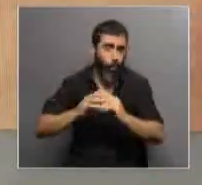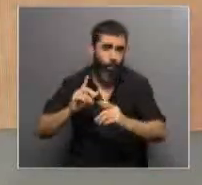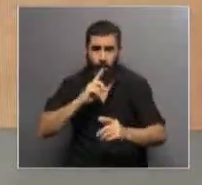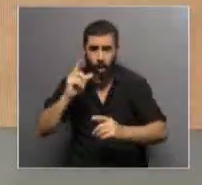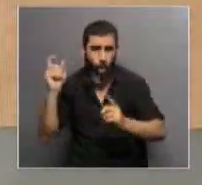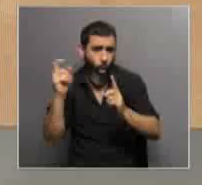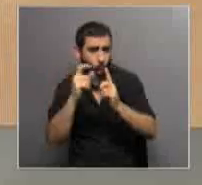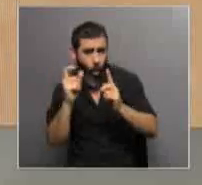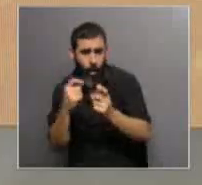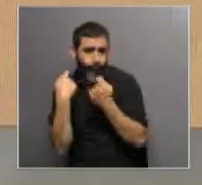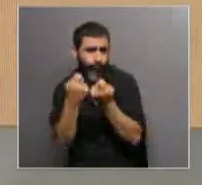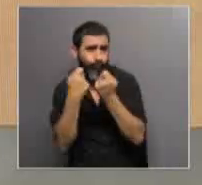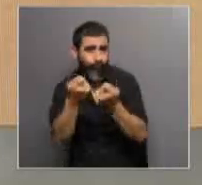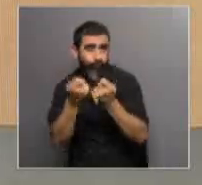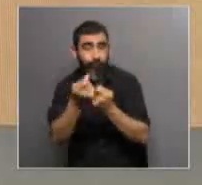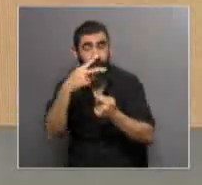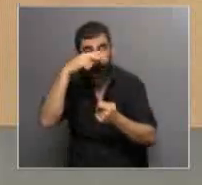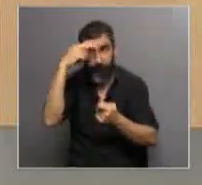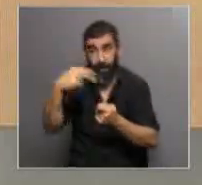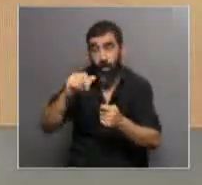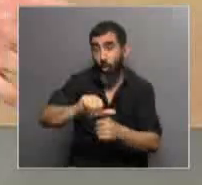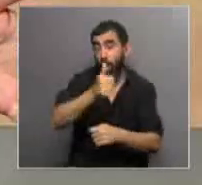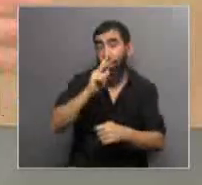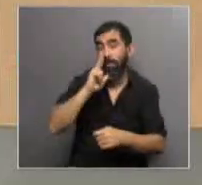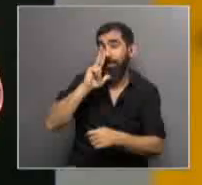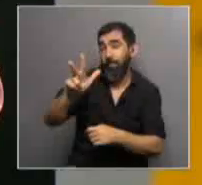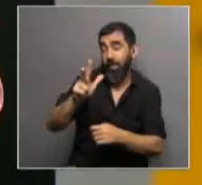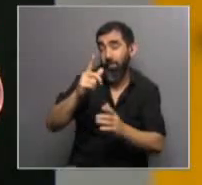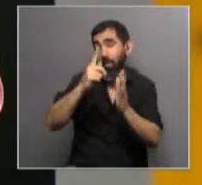reconstruirla en la temporada sacan tres me tarde